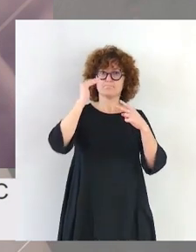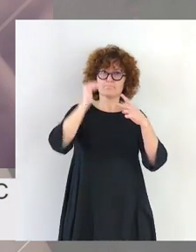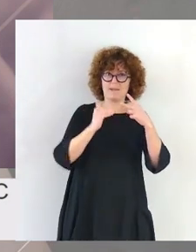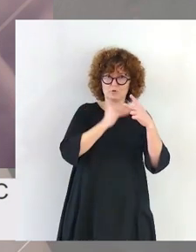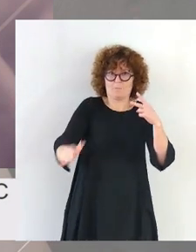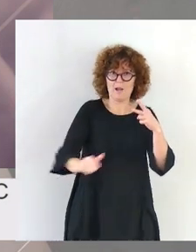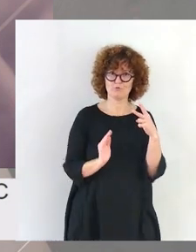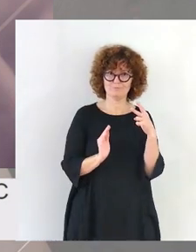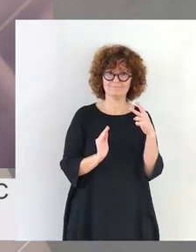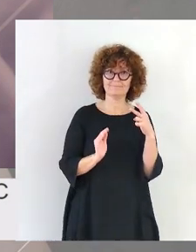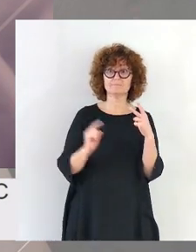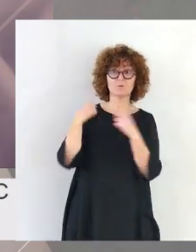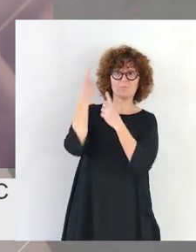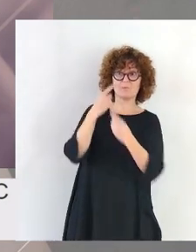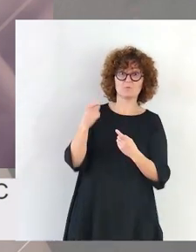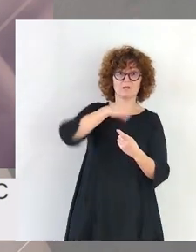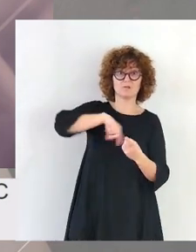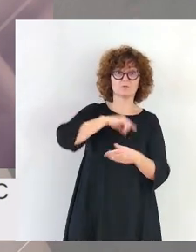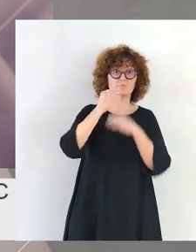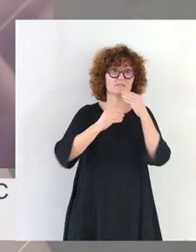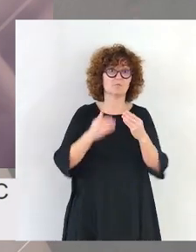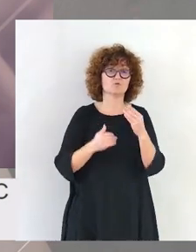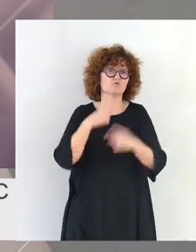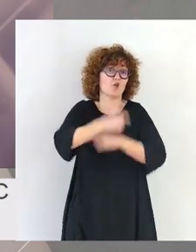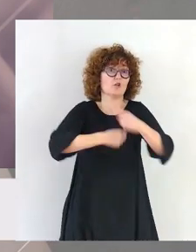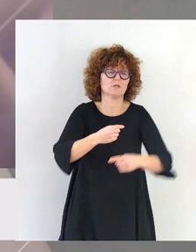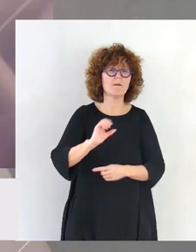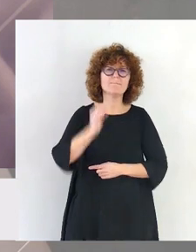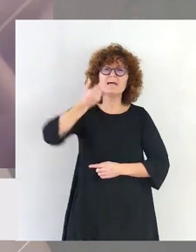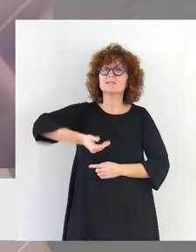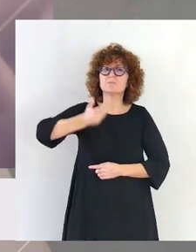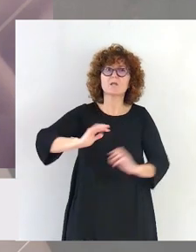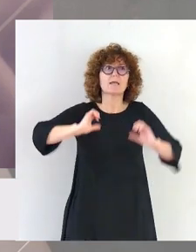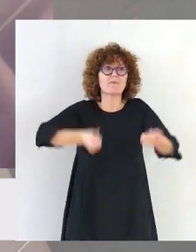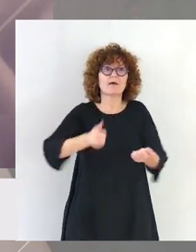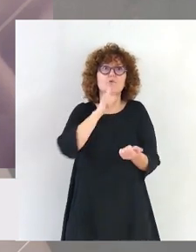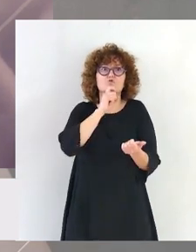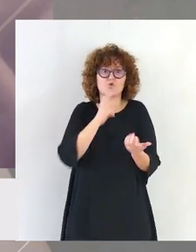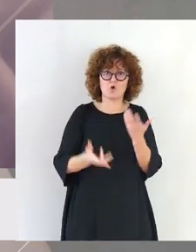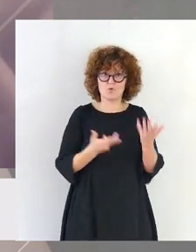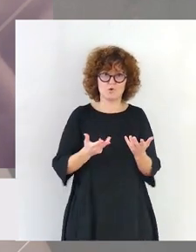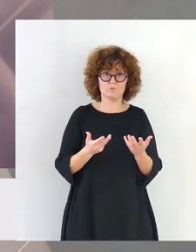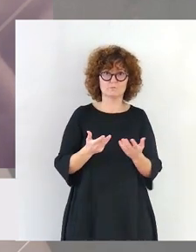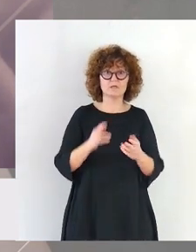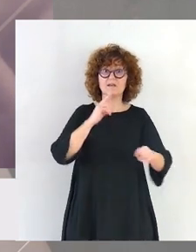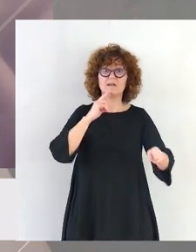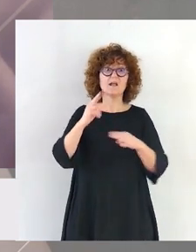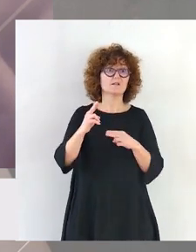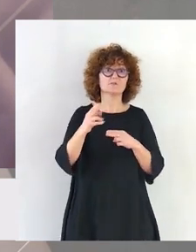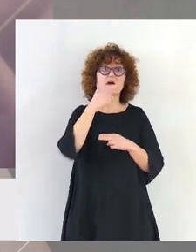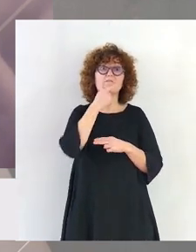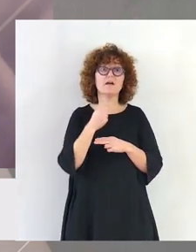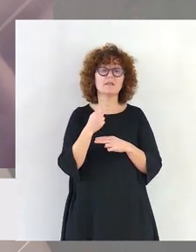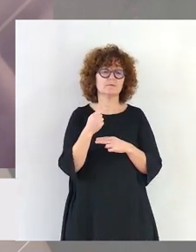creo que todos nos preguntamos todos los días no Qué es lo más importante Por dónde se debe empezar la respuesta fácil sería todo a la vez